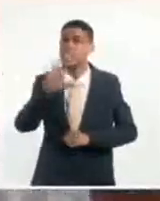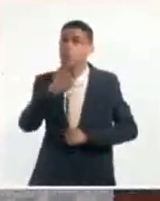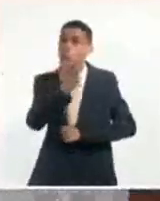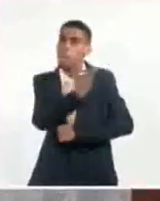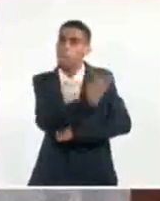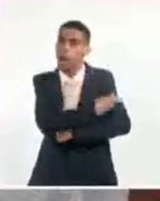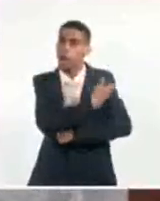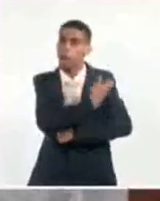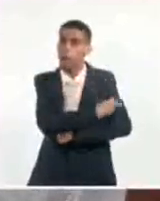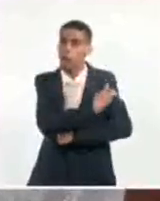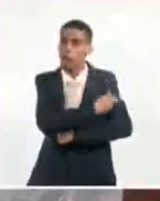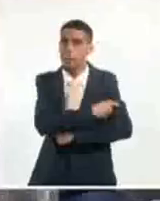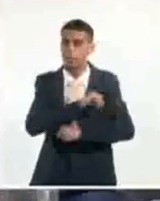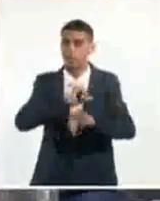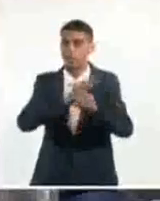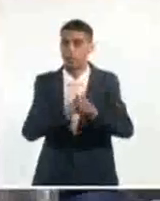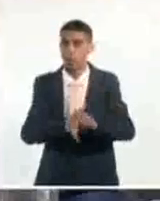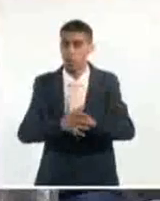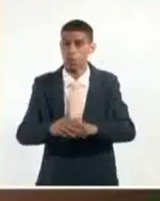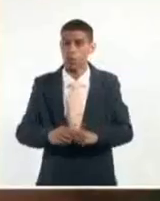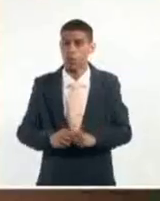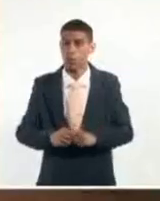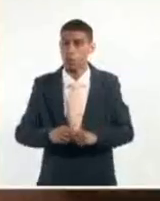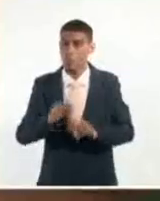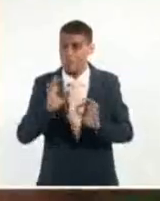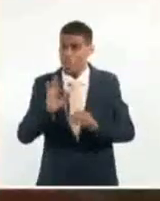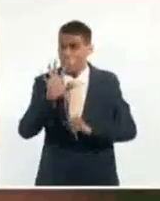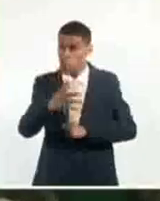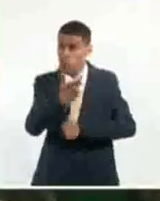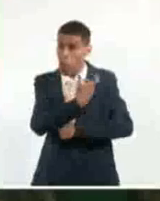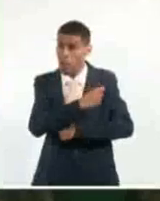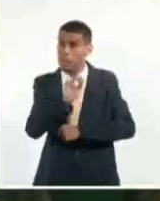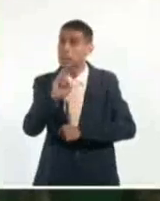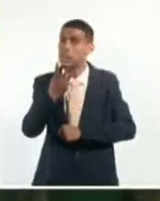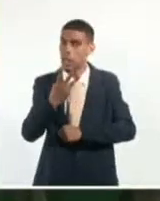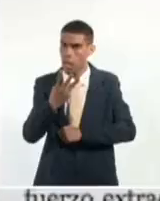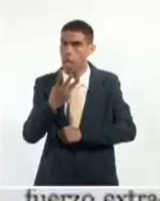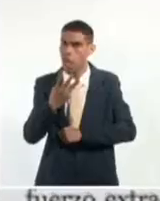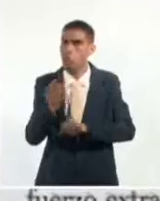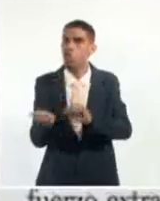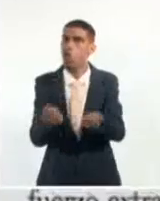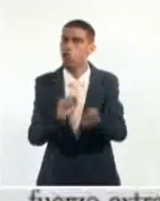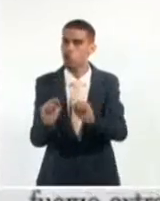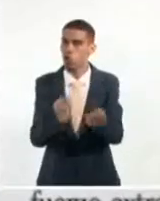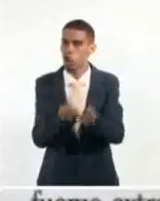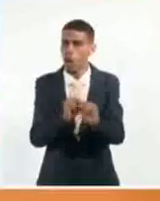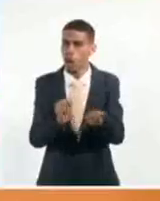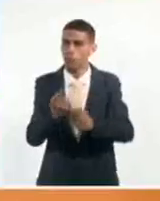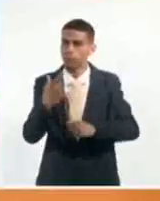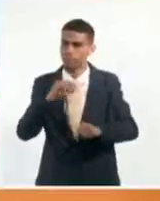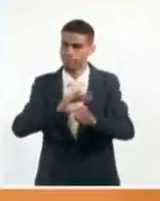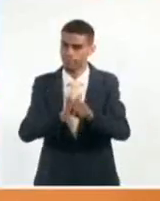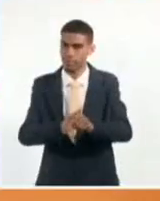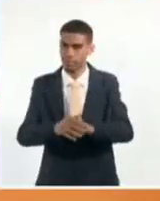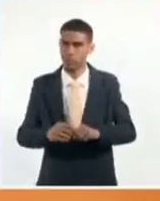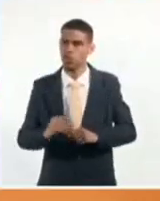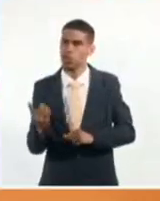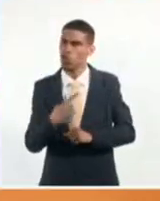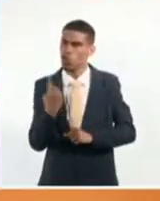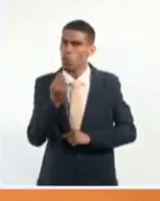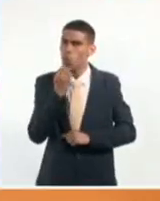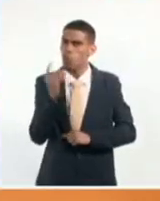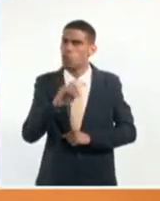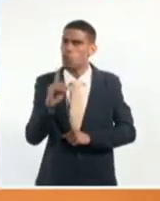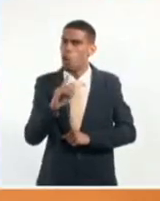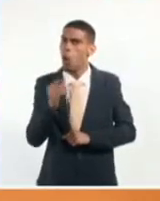vacunales anti-COVID-19, de ellos 3 vacunas que permitieron controlar la epidemia. Y pudimos, no